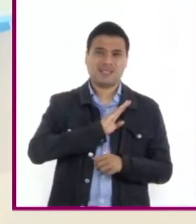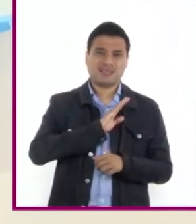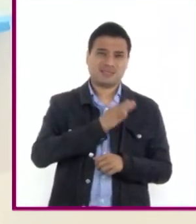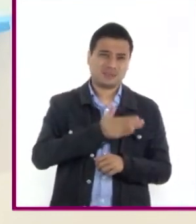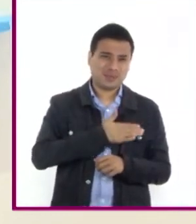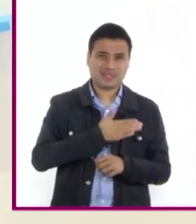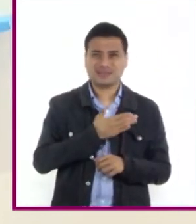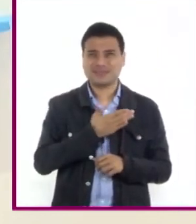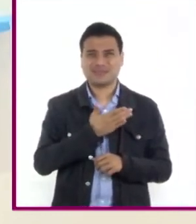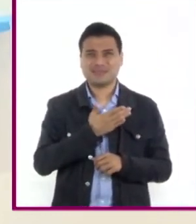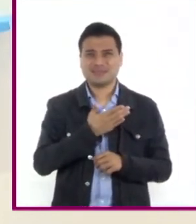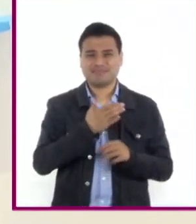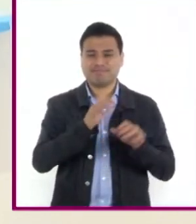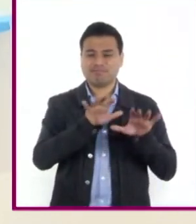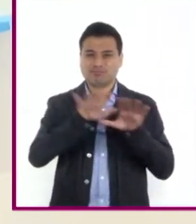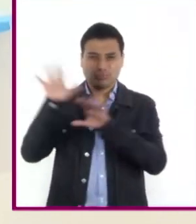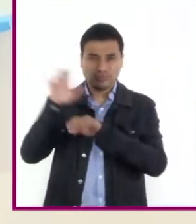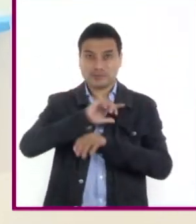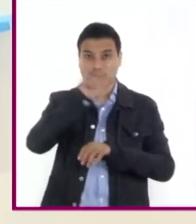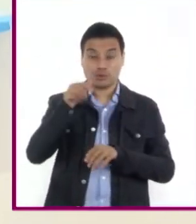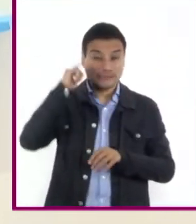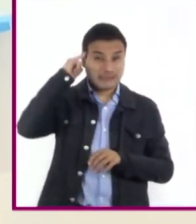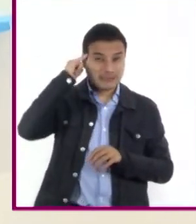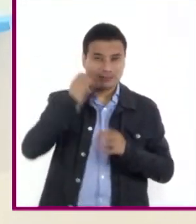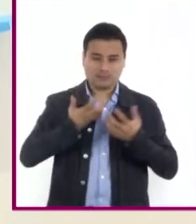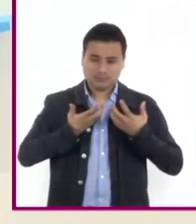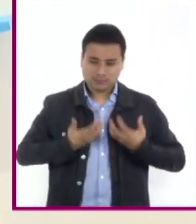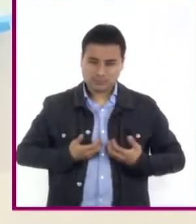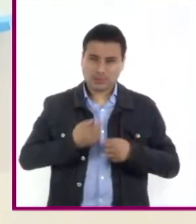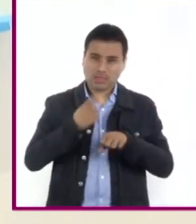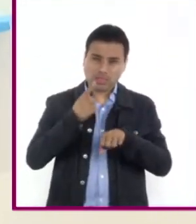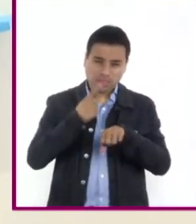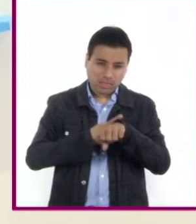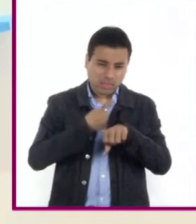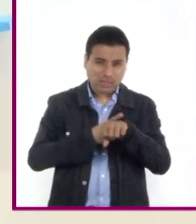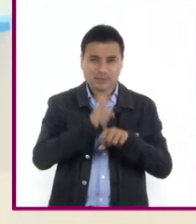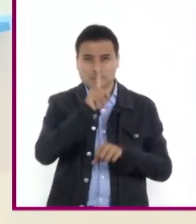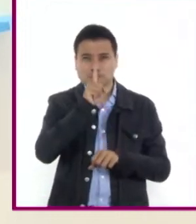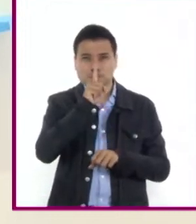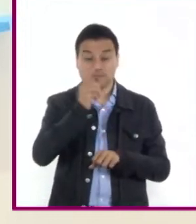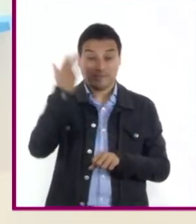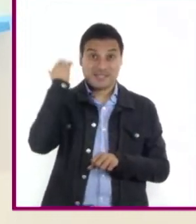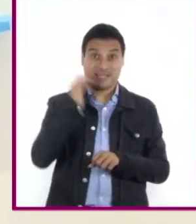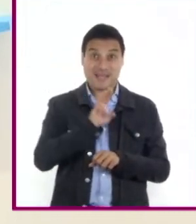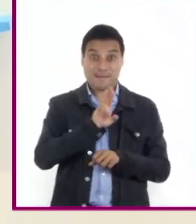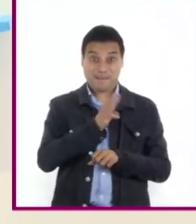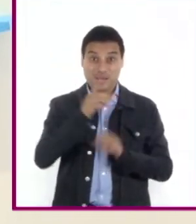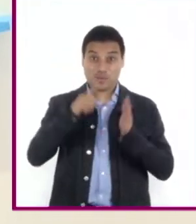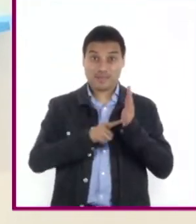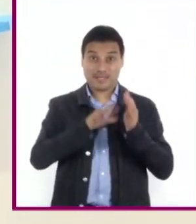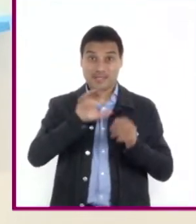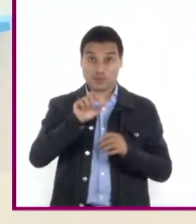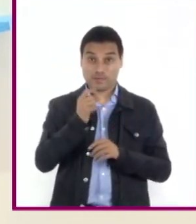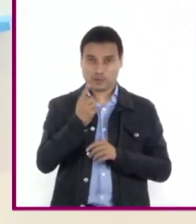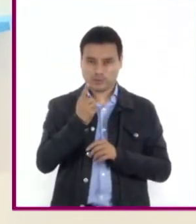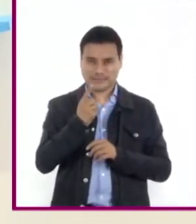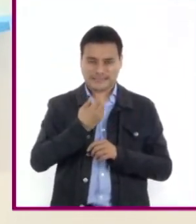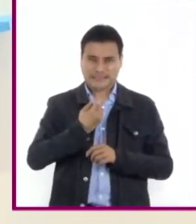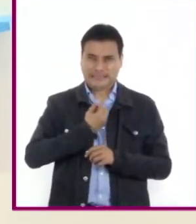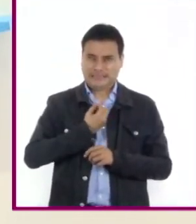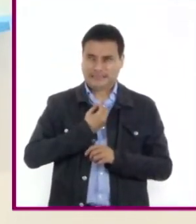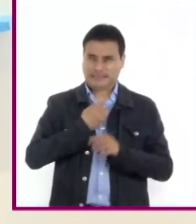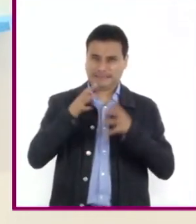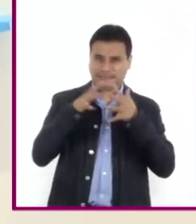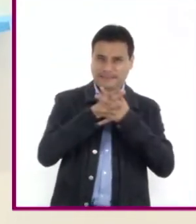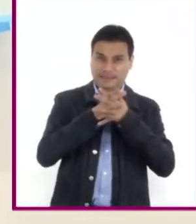enfermedades, los mexicas resistieron al sitio que los españoles habían iniciado en mayo de 1521. El 13 de